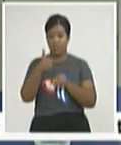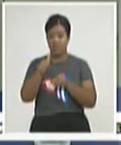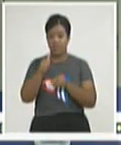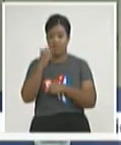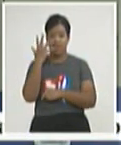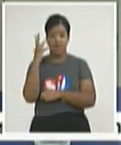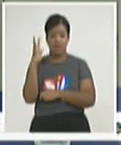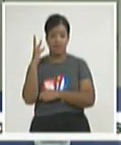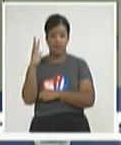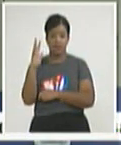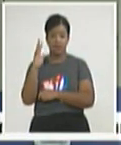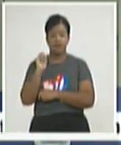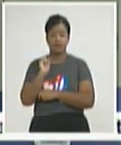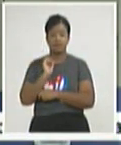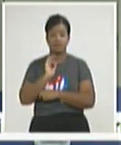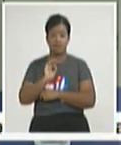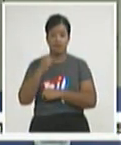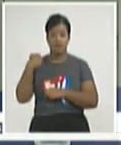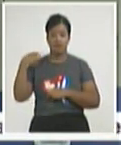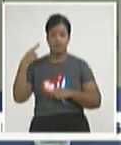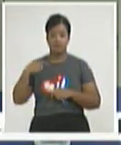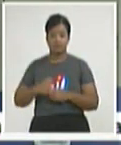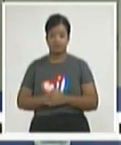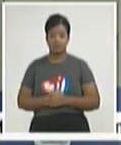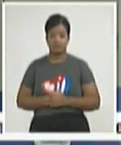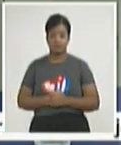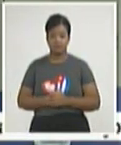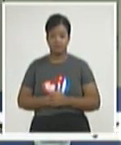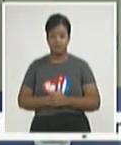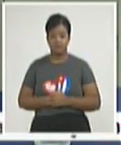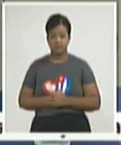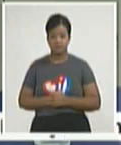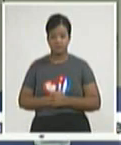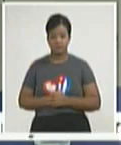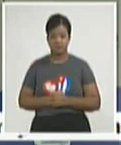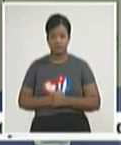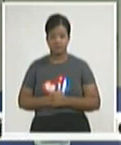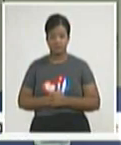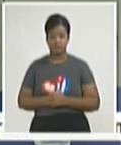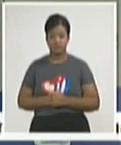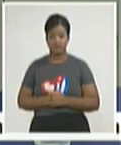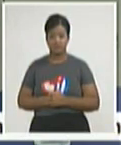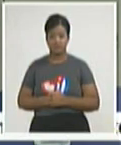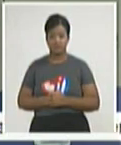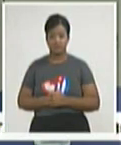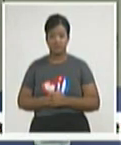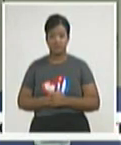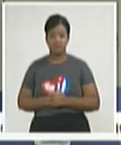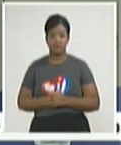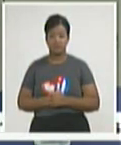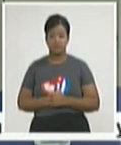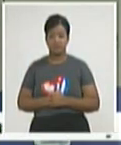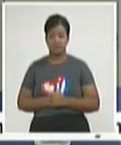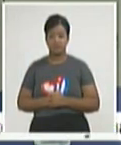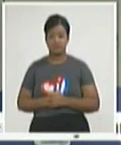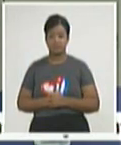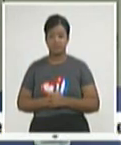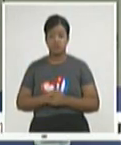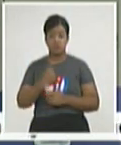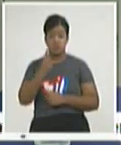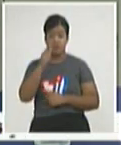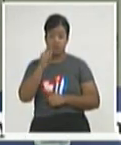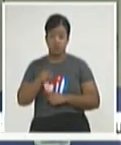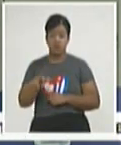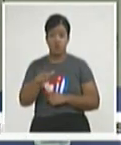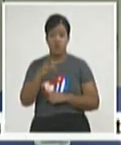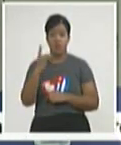en el día de ayer. Y ahora, como ya nos ha acostumbrado nuestra querida periodista Gisela,